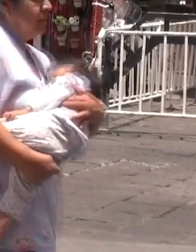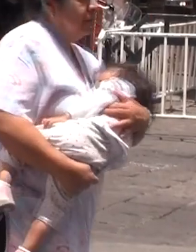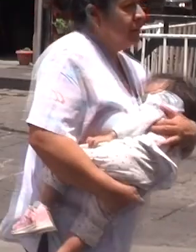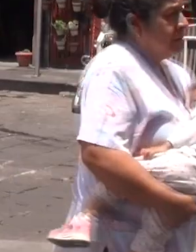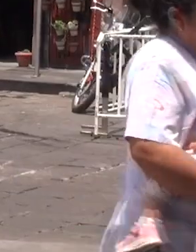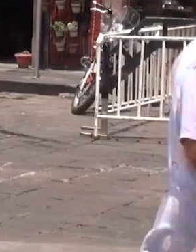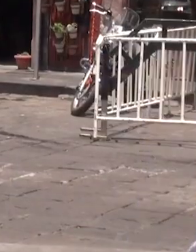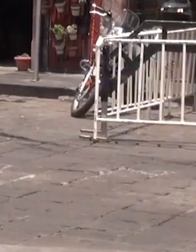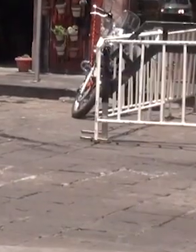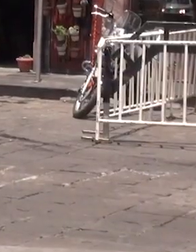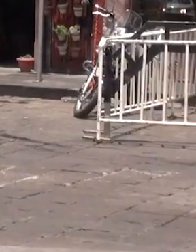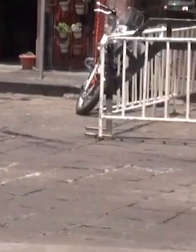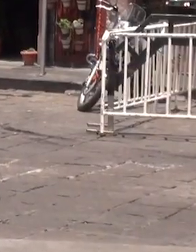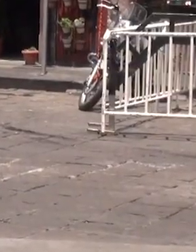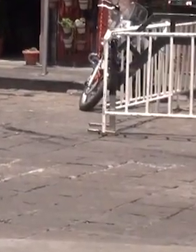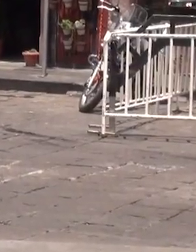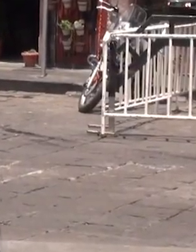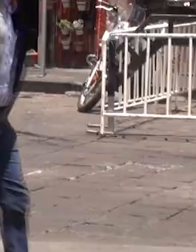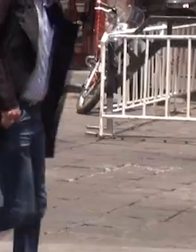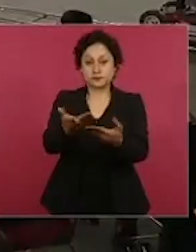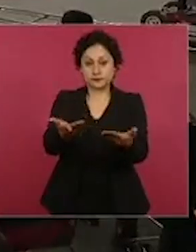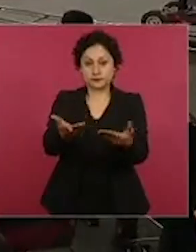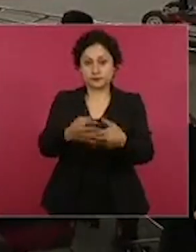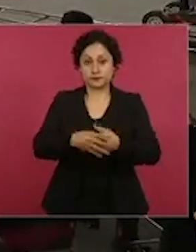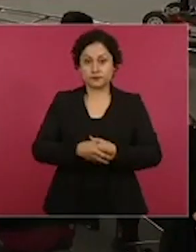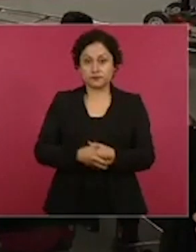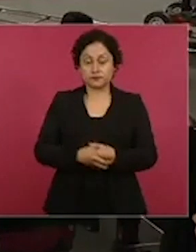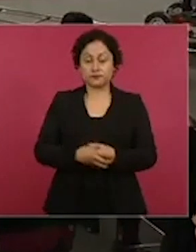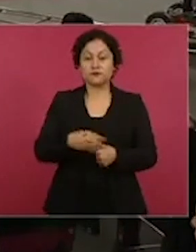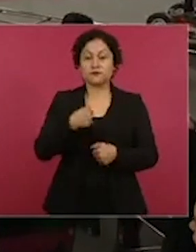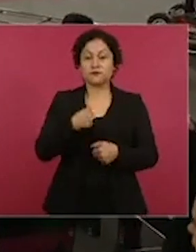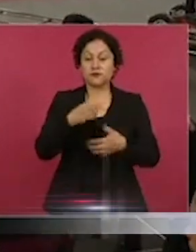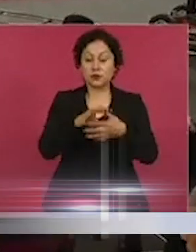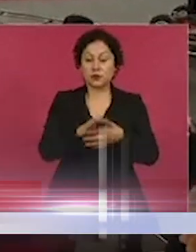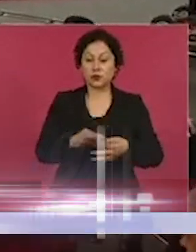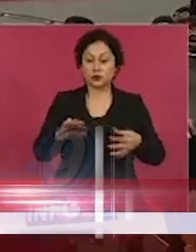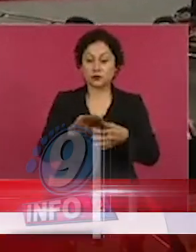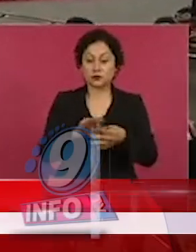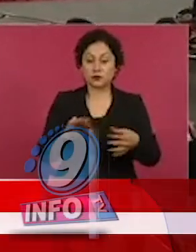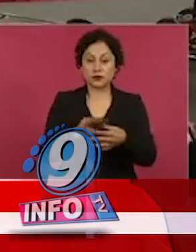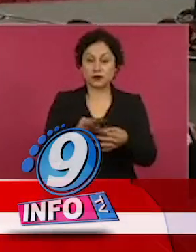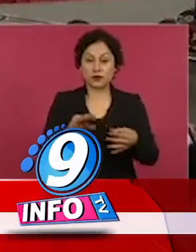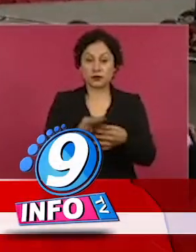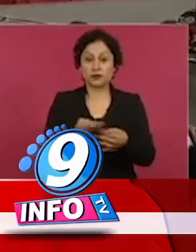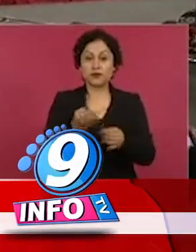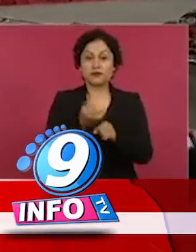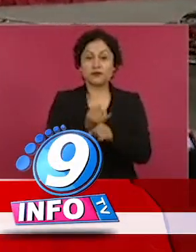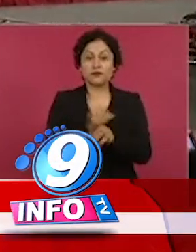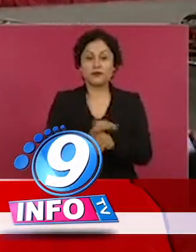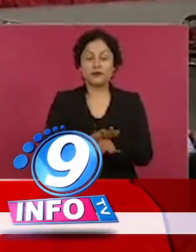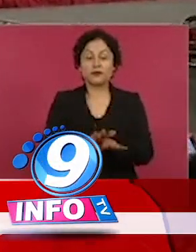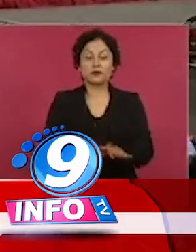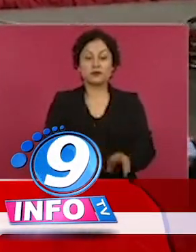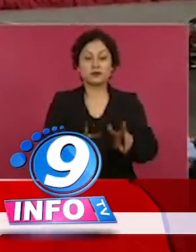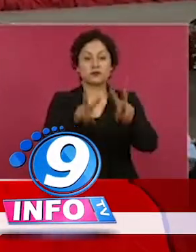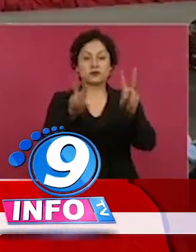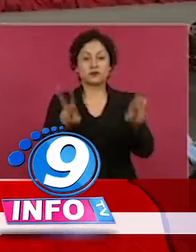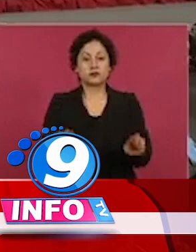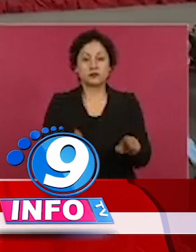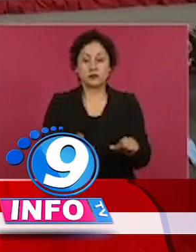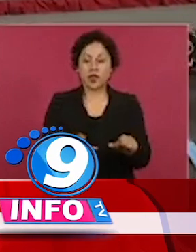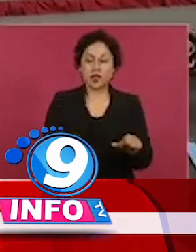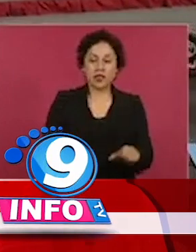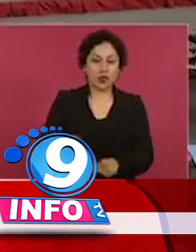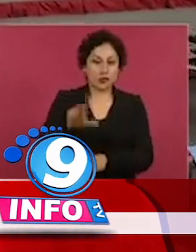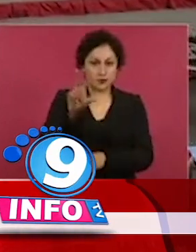en San José del Cabo Baja California Sur El Avance de cero impunidad del 19 de septiembre en el periodo del 19 de septiembre